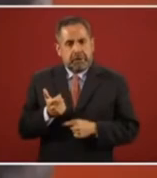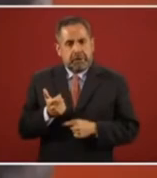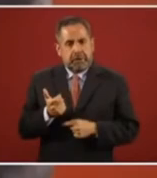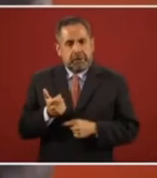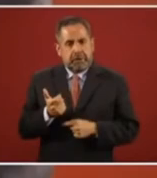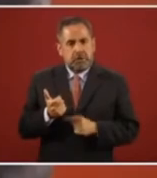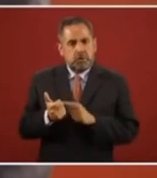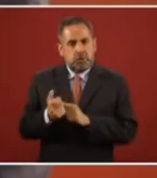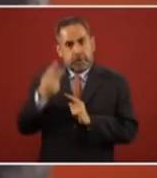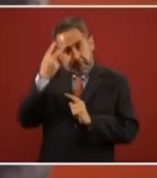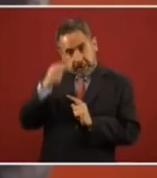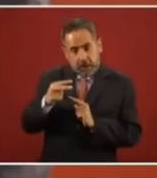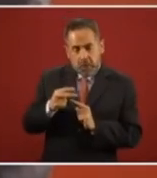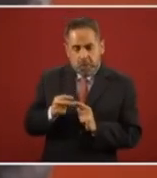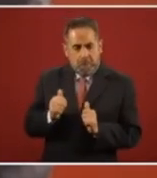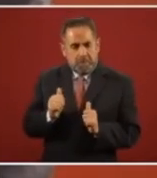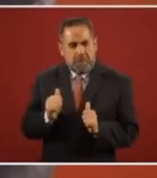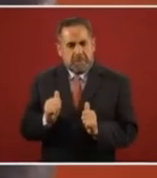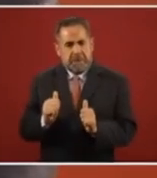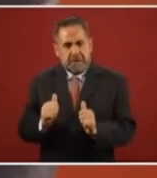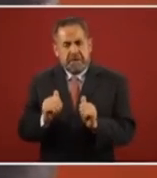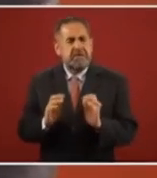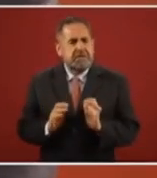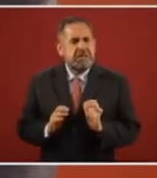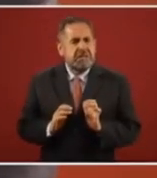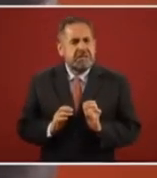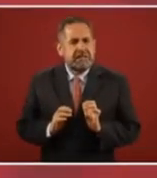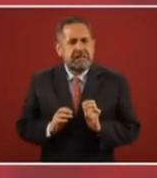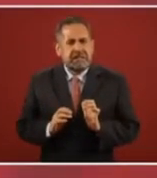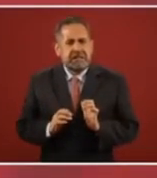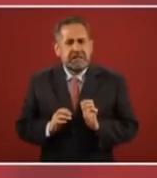internet y afortunadamente